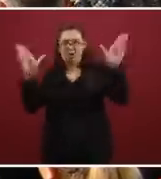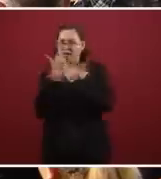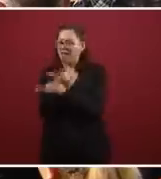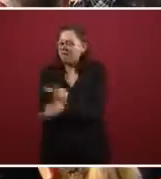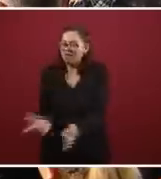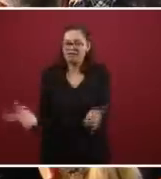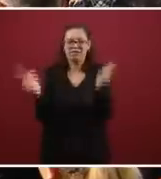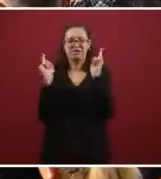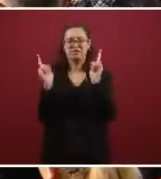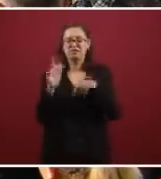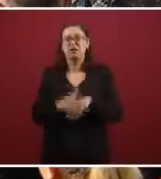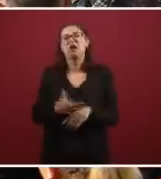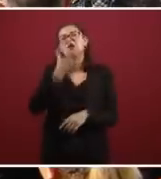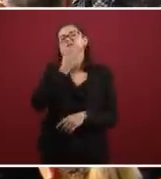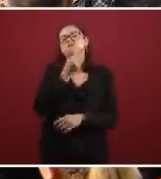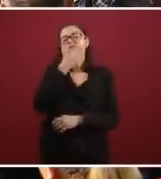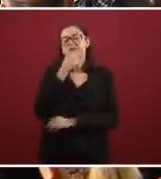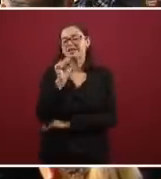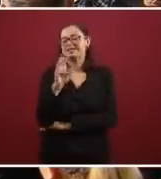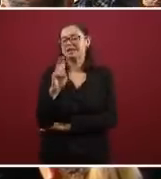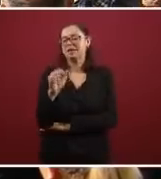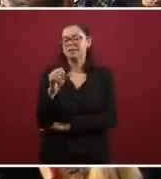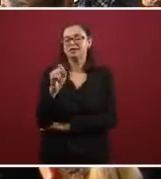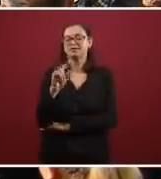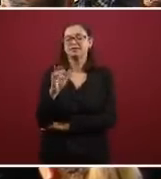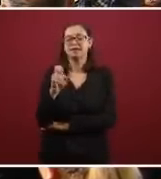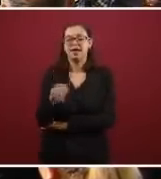atribuye a Sebastián Lerdo de Tejada,